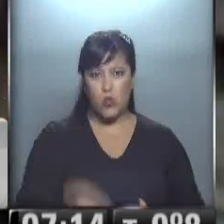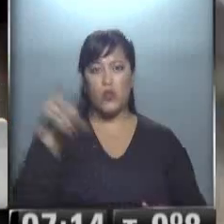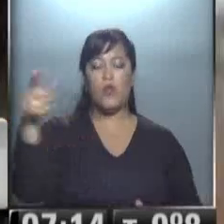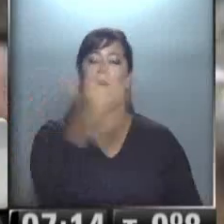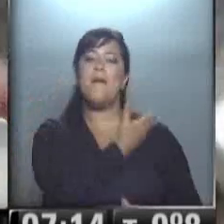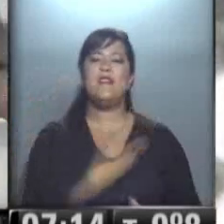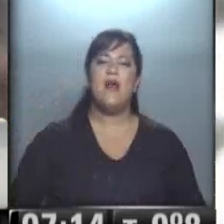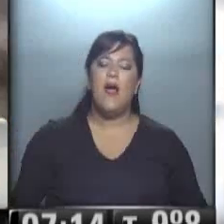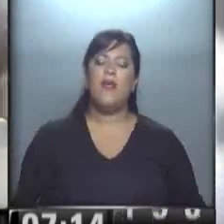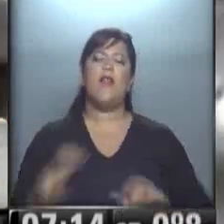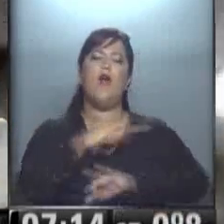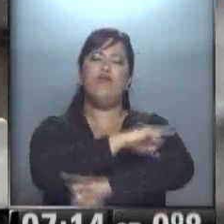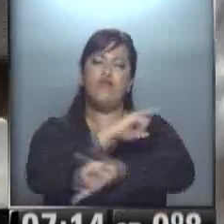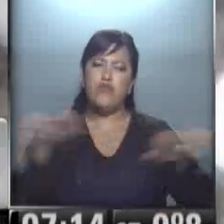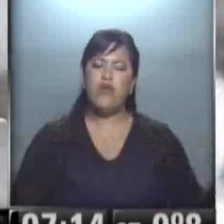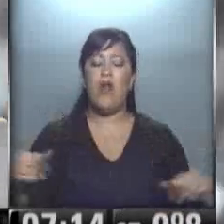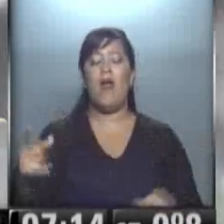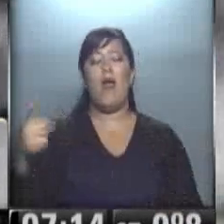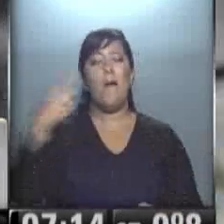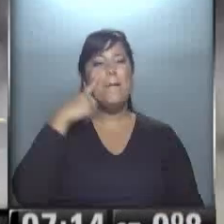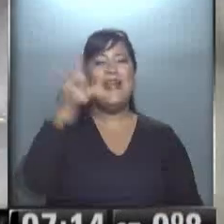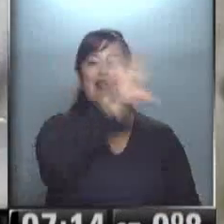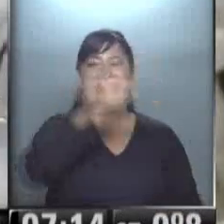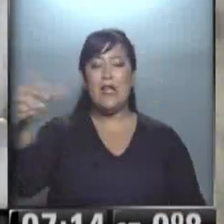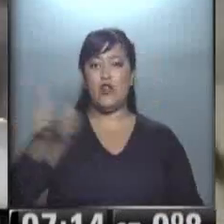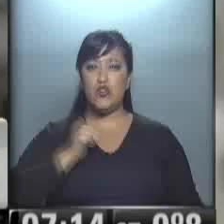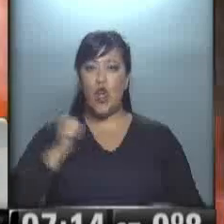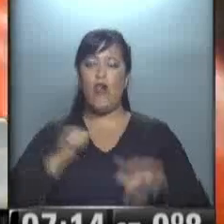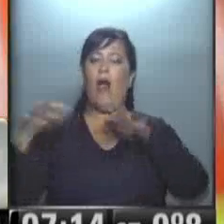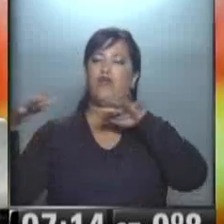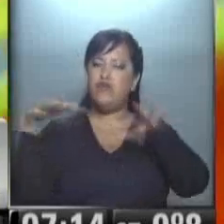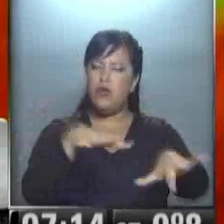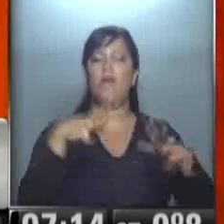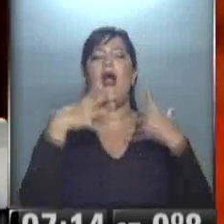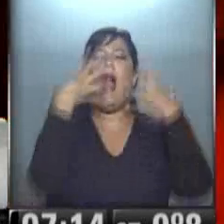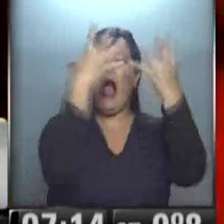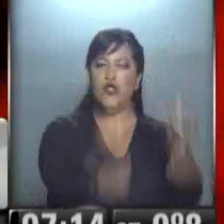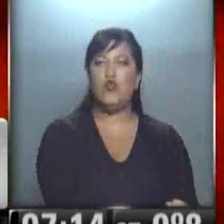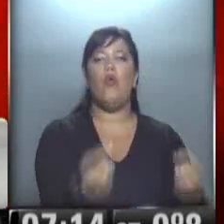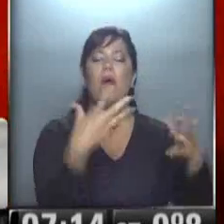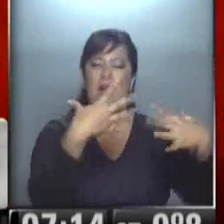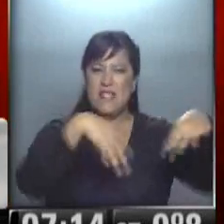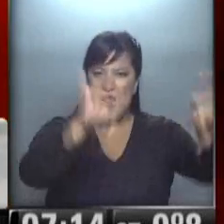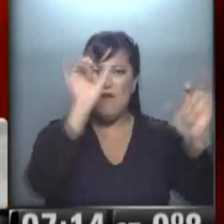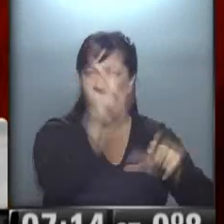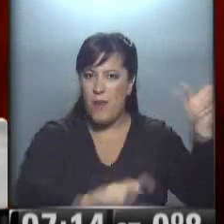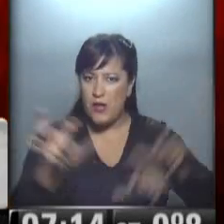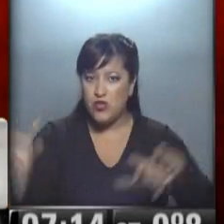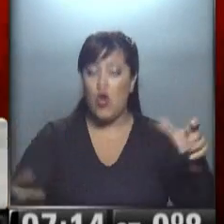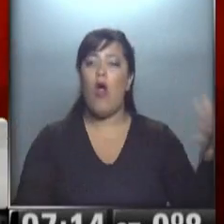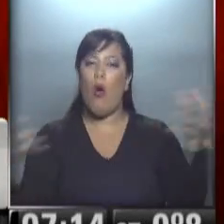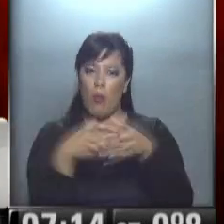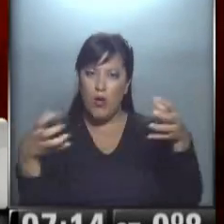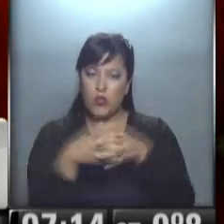de unos 2.500 soldados a la zona para contribuir con los esfuerzos de rescate de las víctimas. Las tropas ya